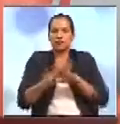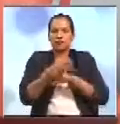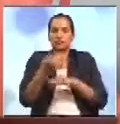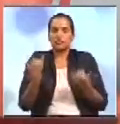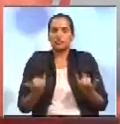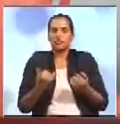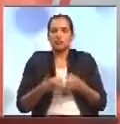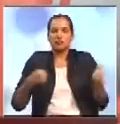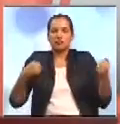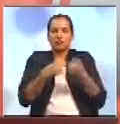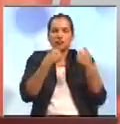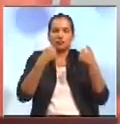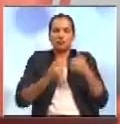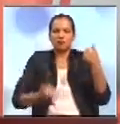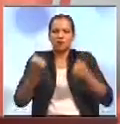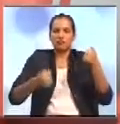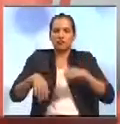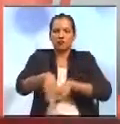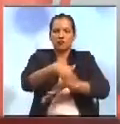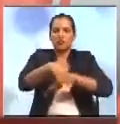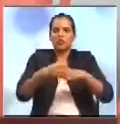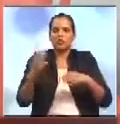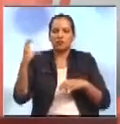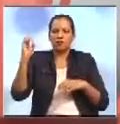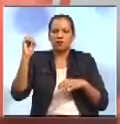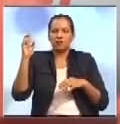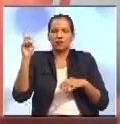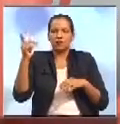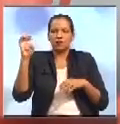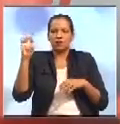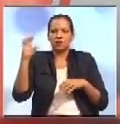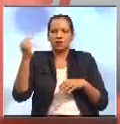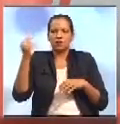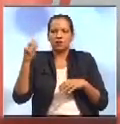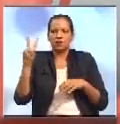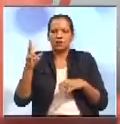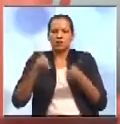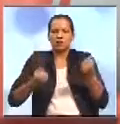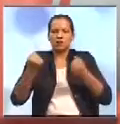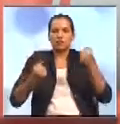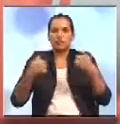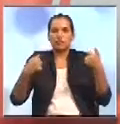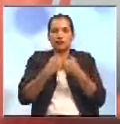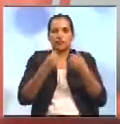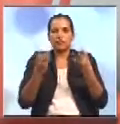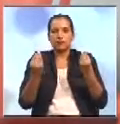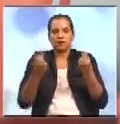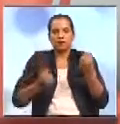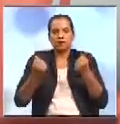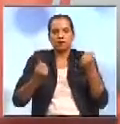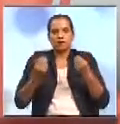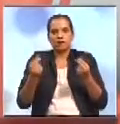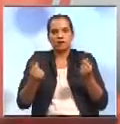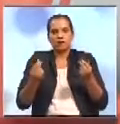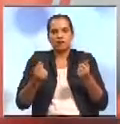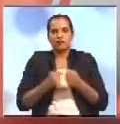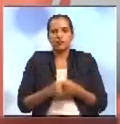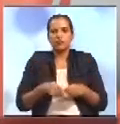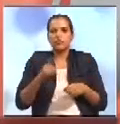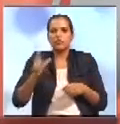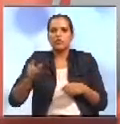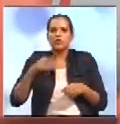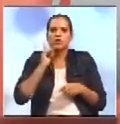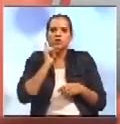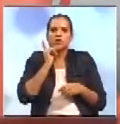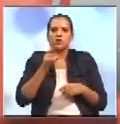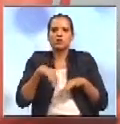Se registró un accidente de tránsito en la vía Codesa. Dos automotores se impactaron producto del exceso de velocidad. Transeúntes cuentan